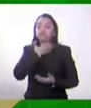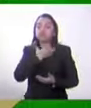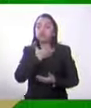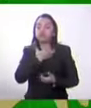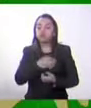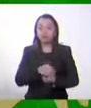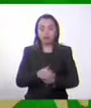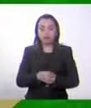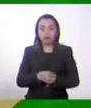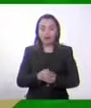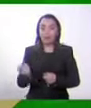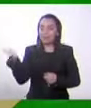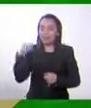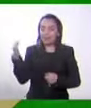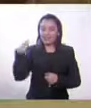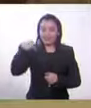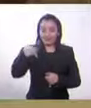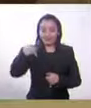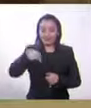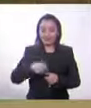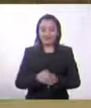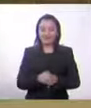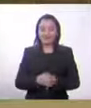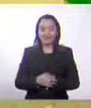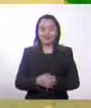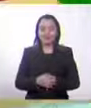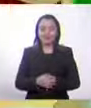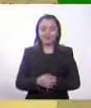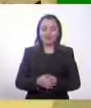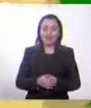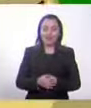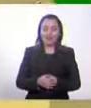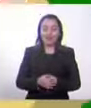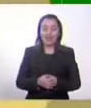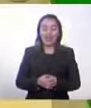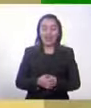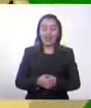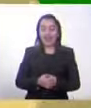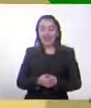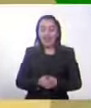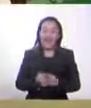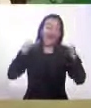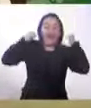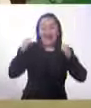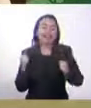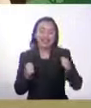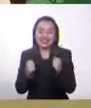¡Vengan! El último en subirse empuja la valla.